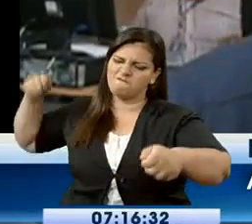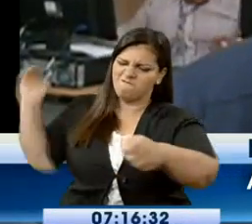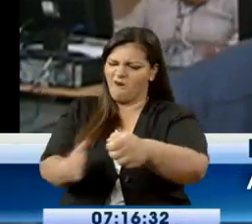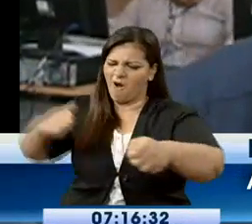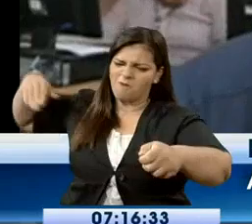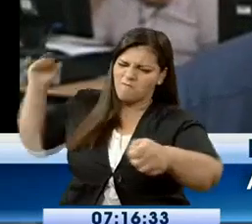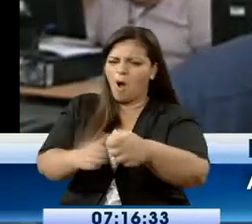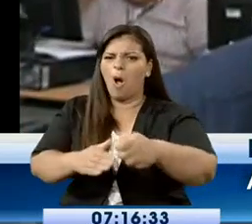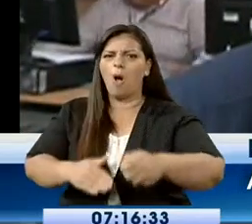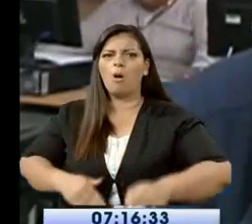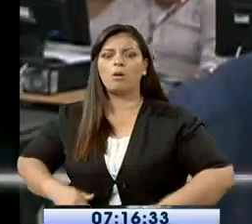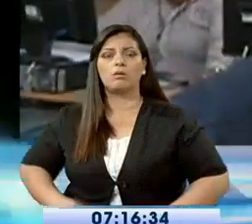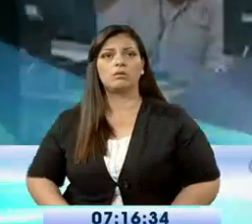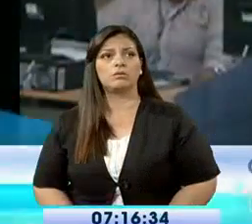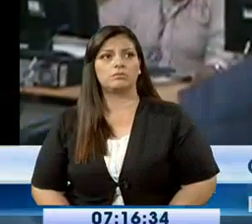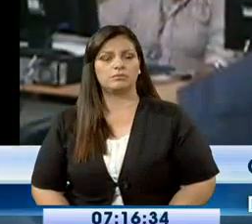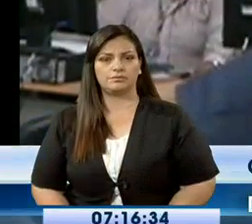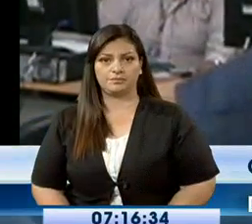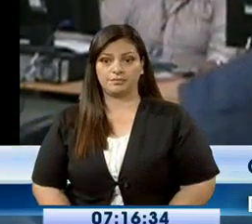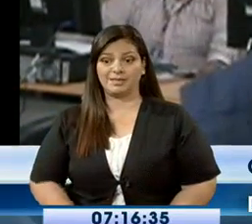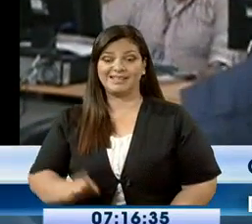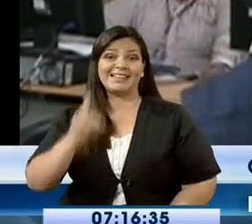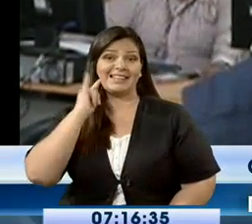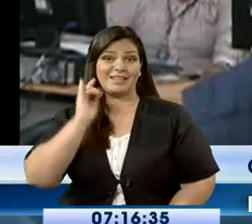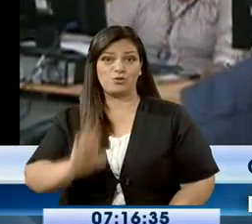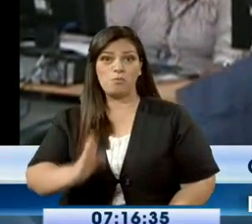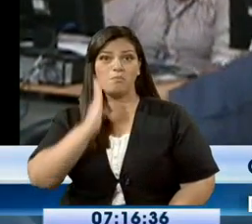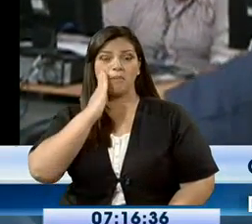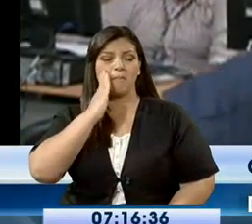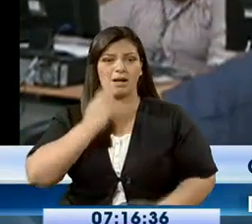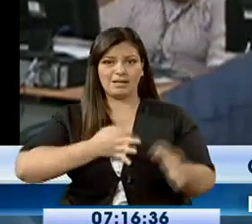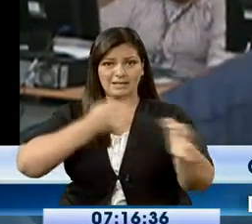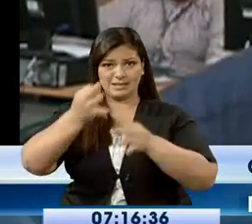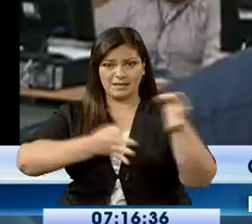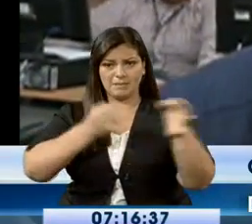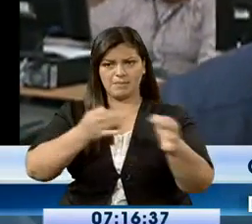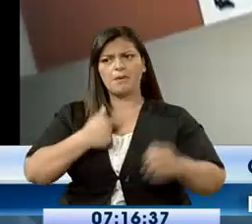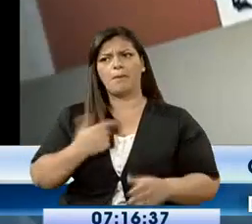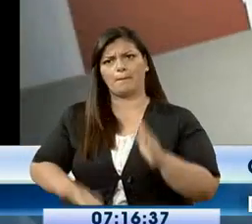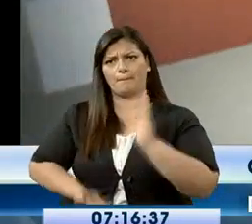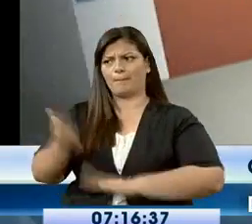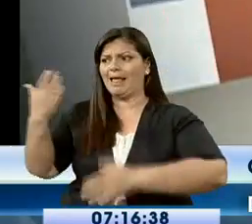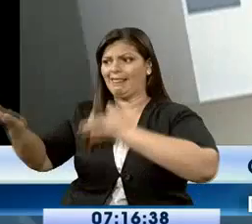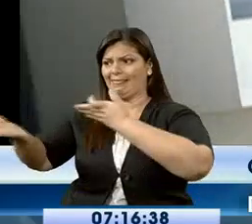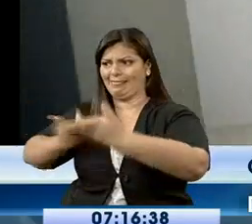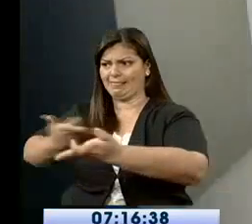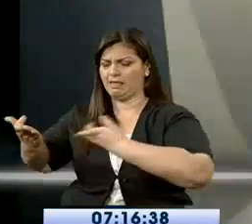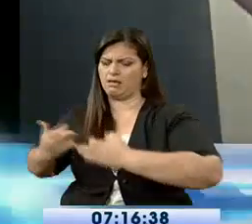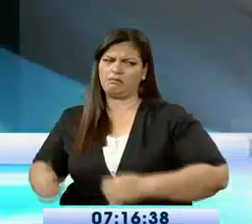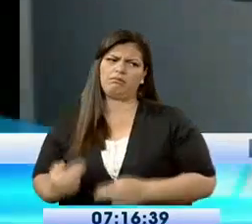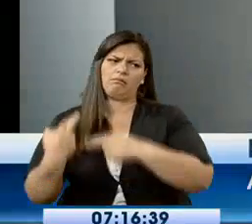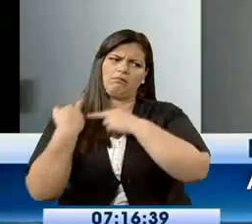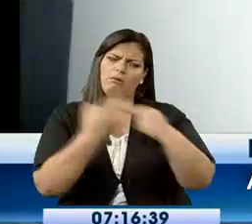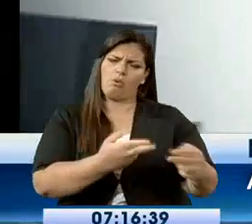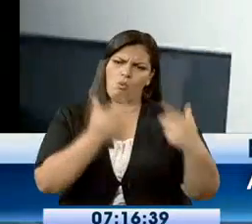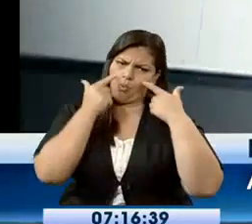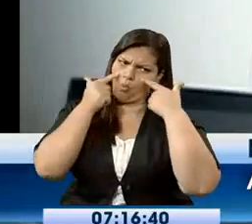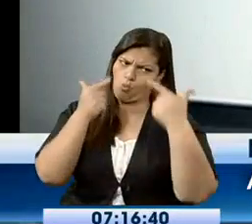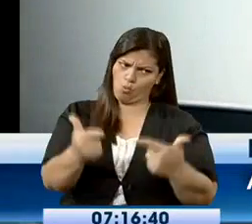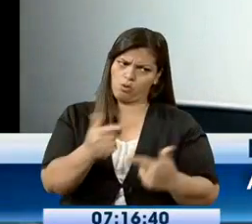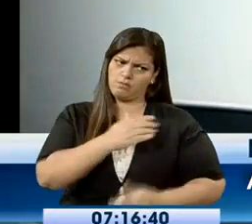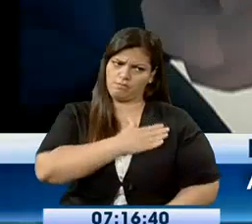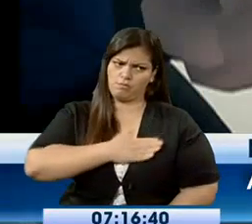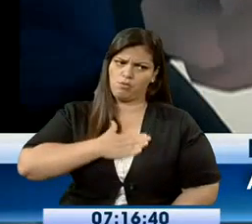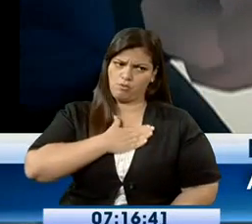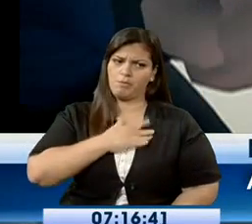de la niña que acudió a la tienda a comprar y le dejó encargada a la niña al padrastro. Cuando retornó al domicilio, la niña estaba